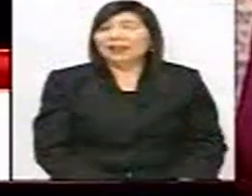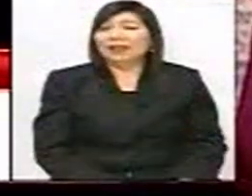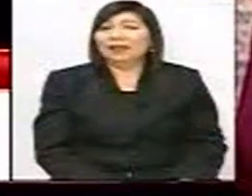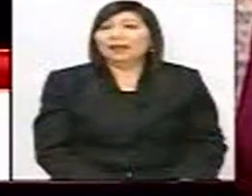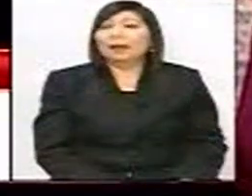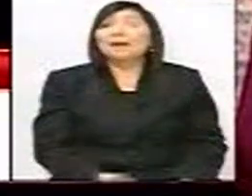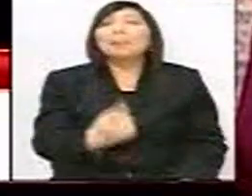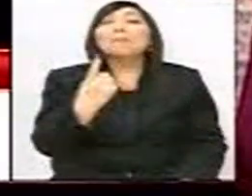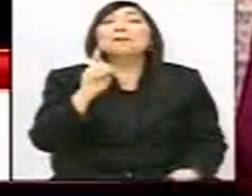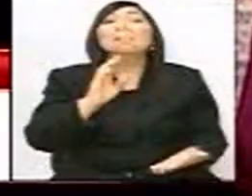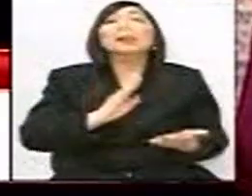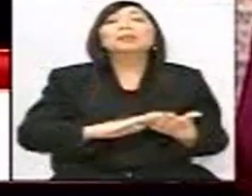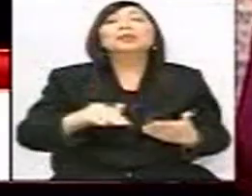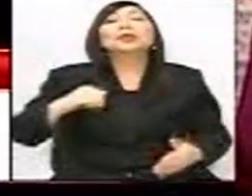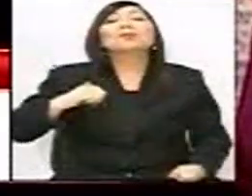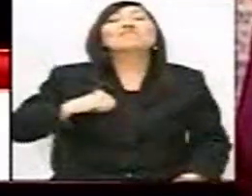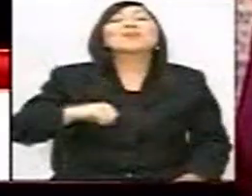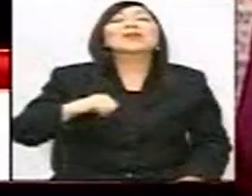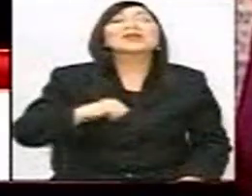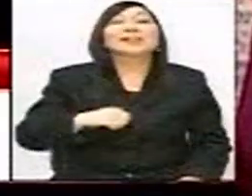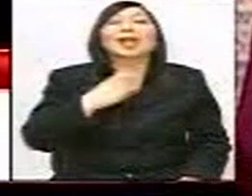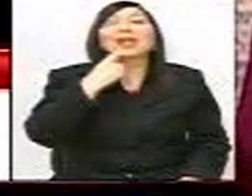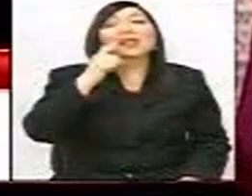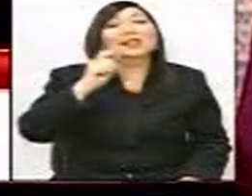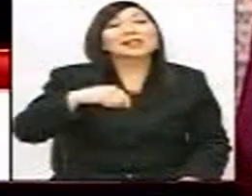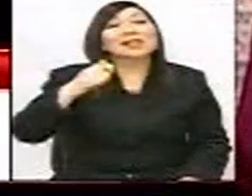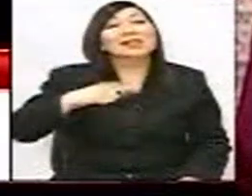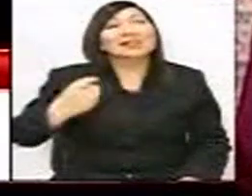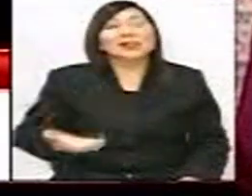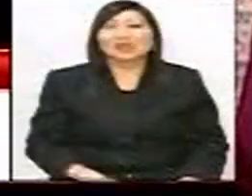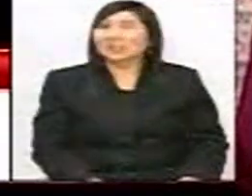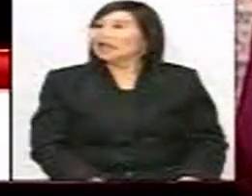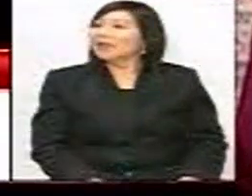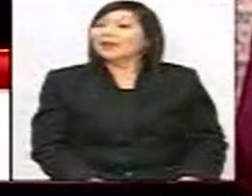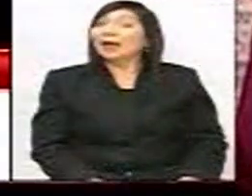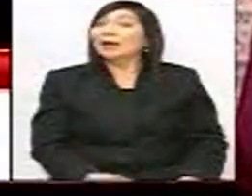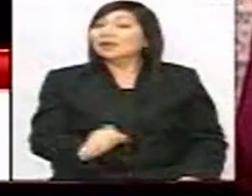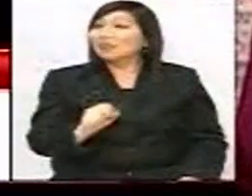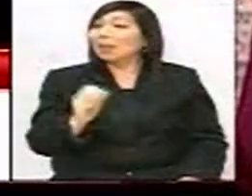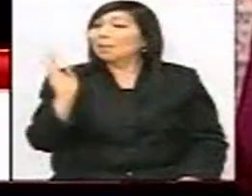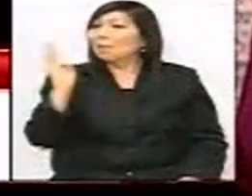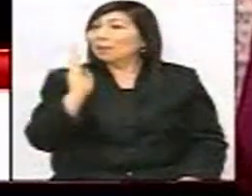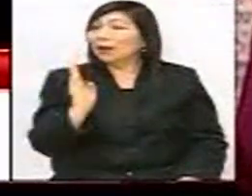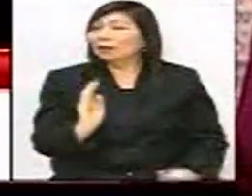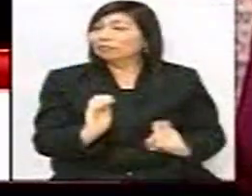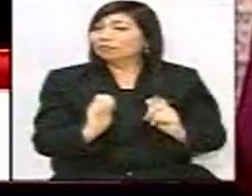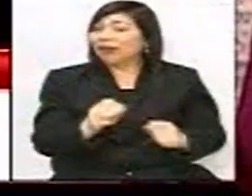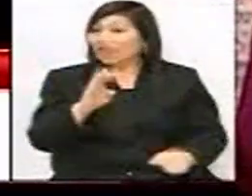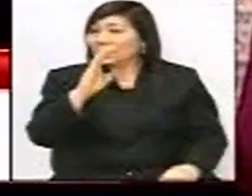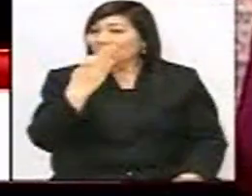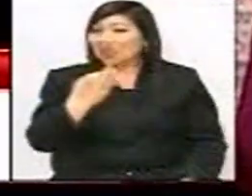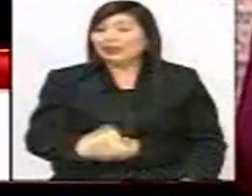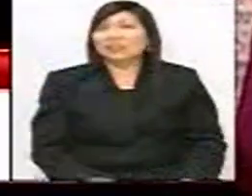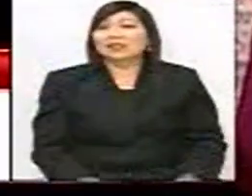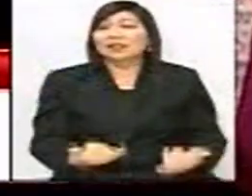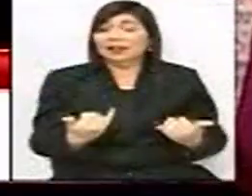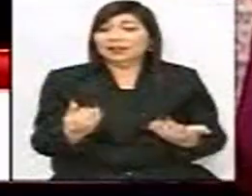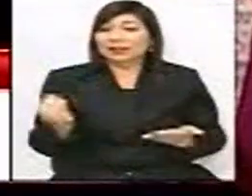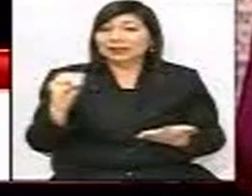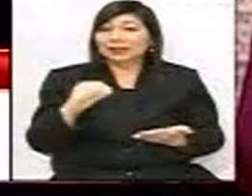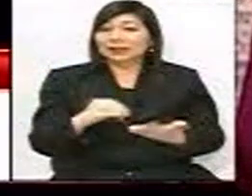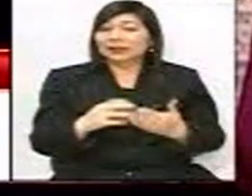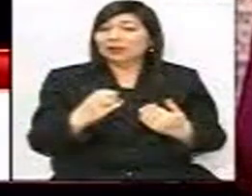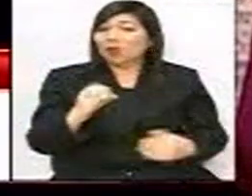la autorización del municipio. Si Brasil le entregaba a Francia esta